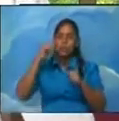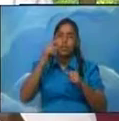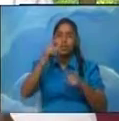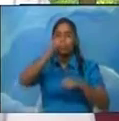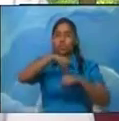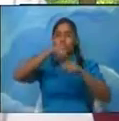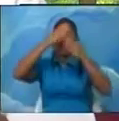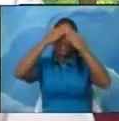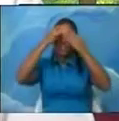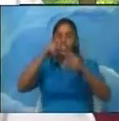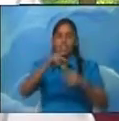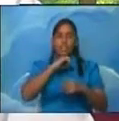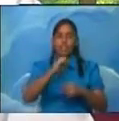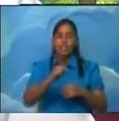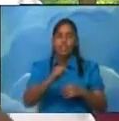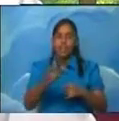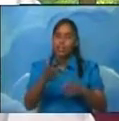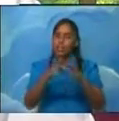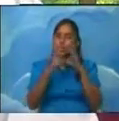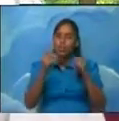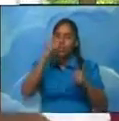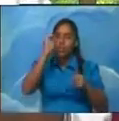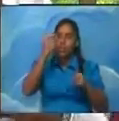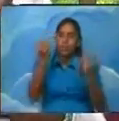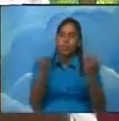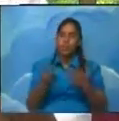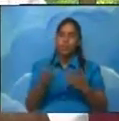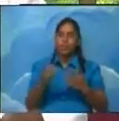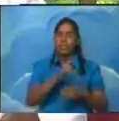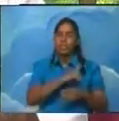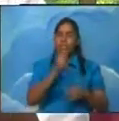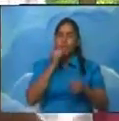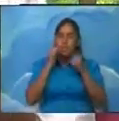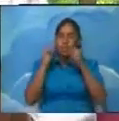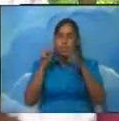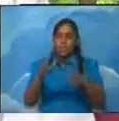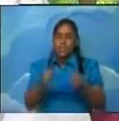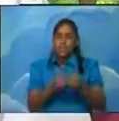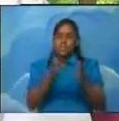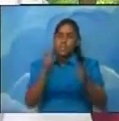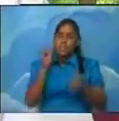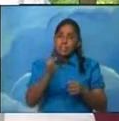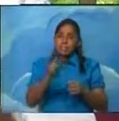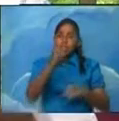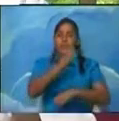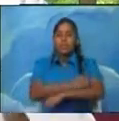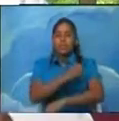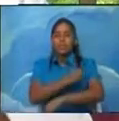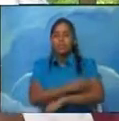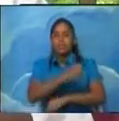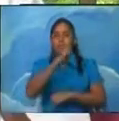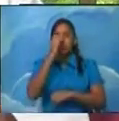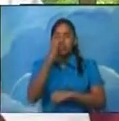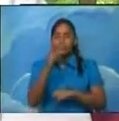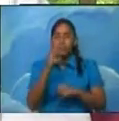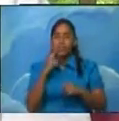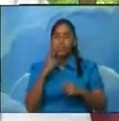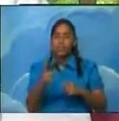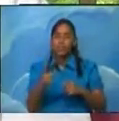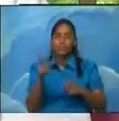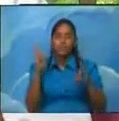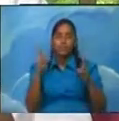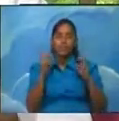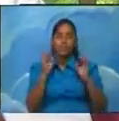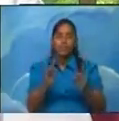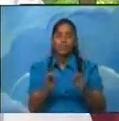aceite. Esa es la garantía que Dios nos da de bendecirnos si le obedecemos. Dios reprendió duramente a